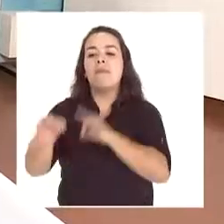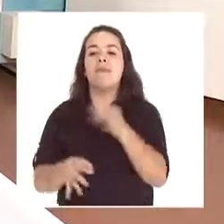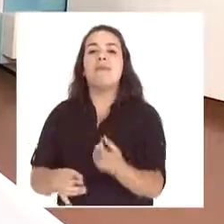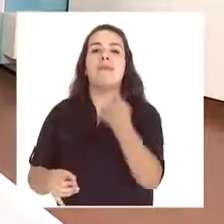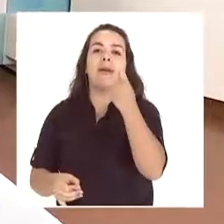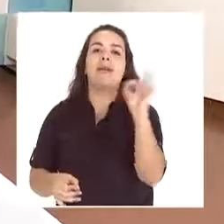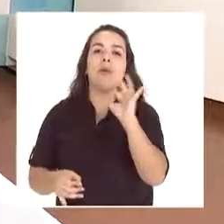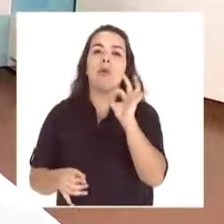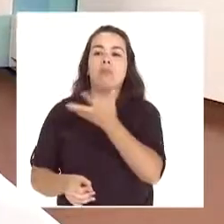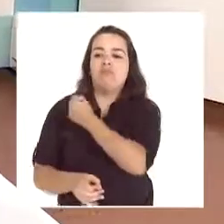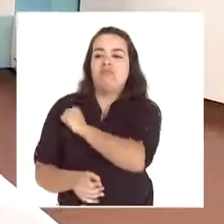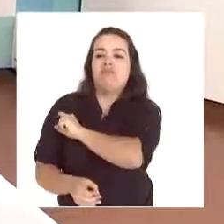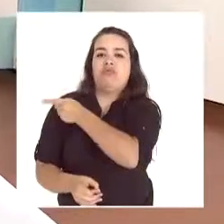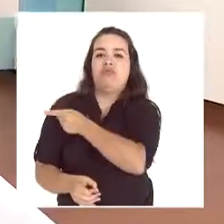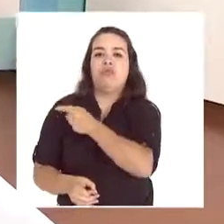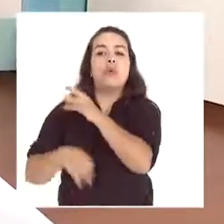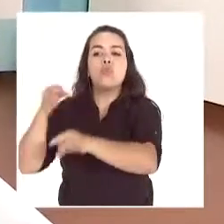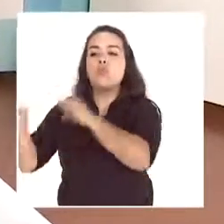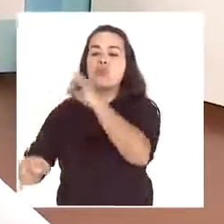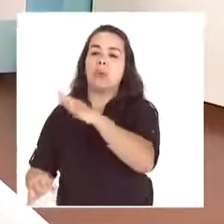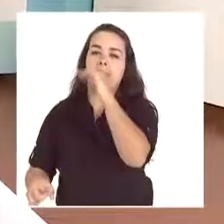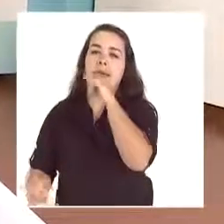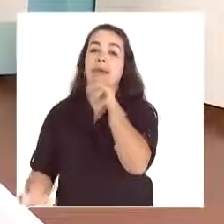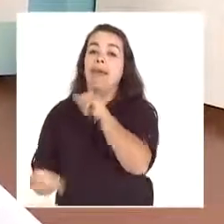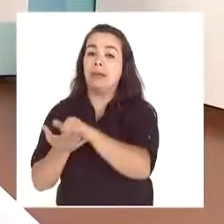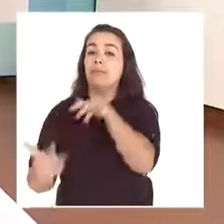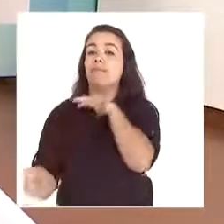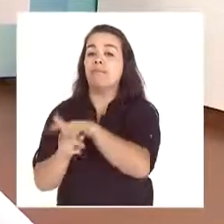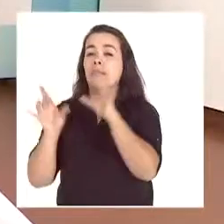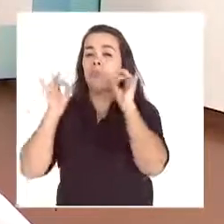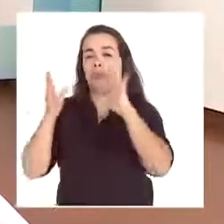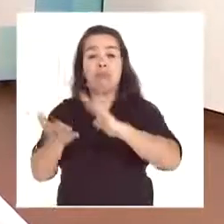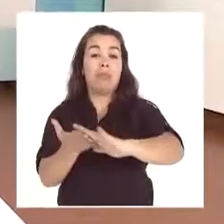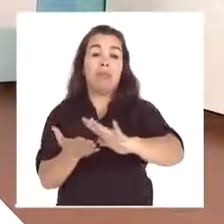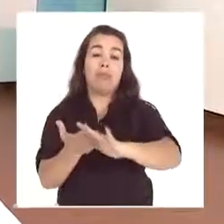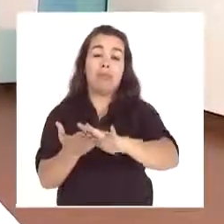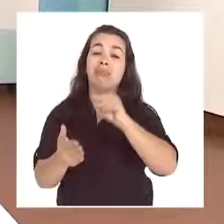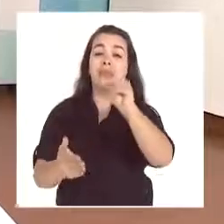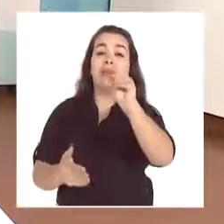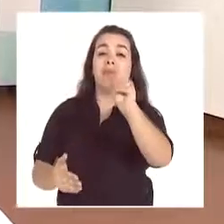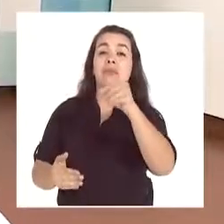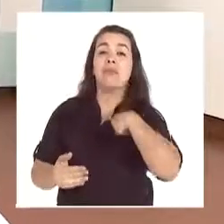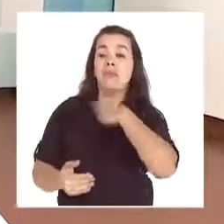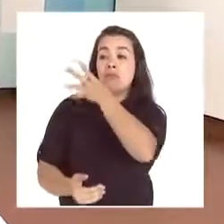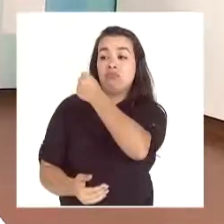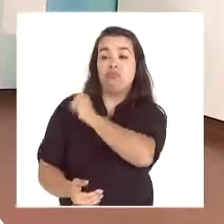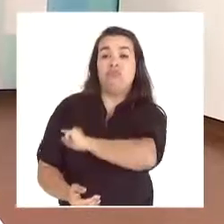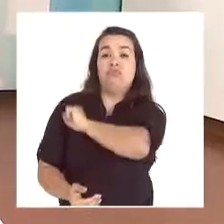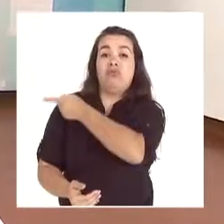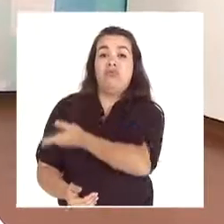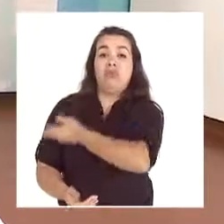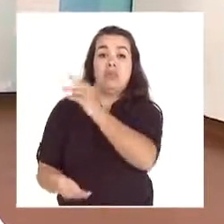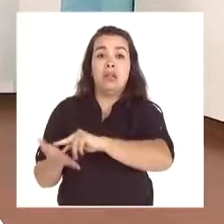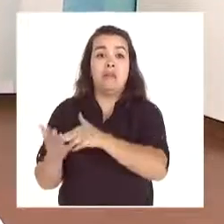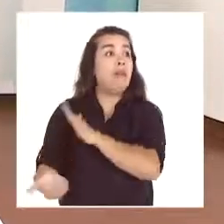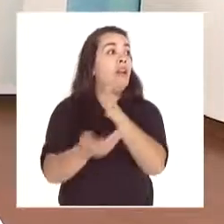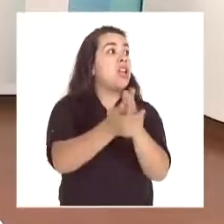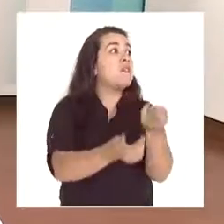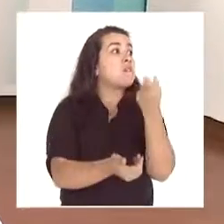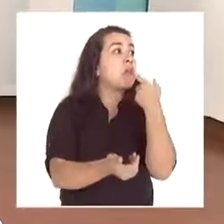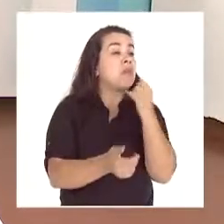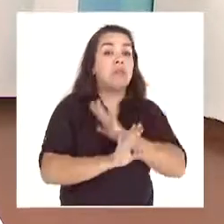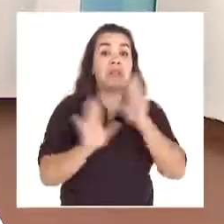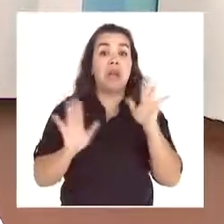el hipertenso no controlado. O el hipertenso no controlado. Perdóneme, pero una hipertensión no se maneja en una droguería ni en una